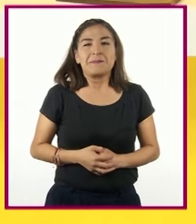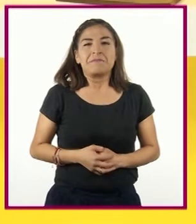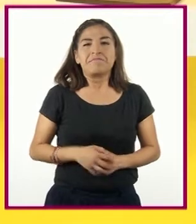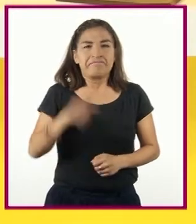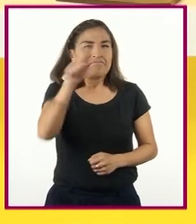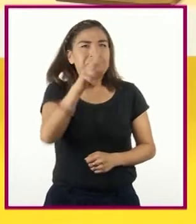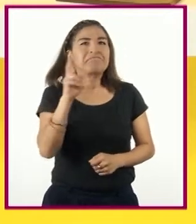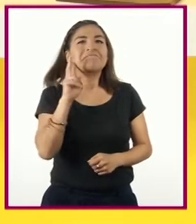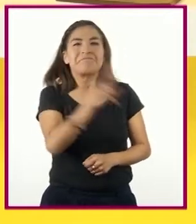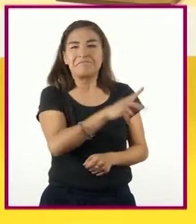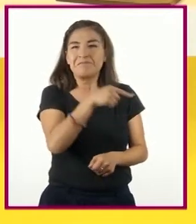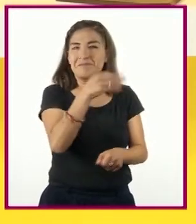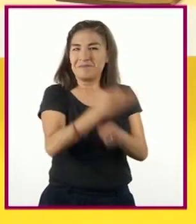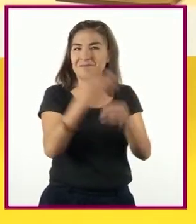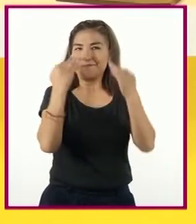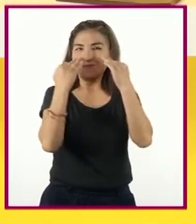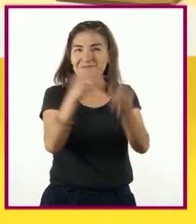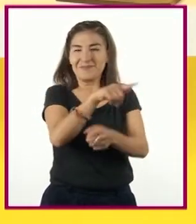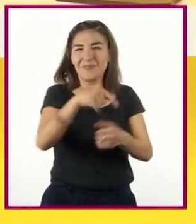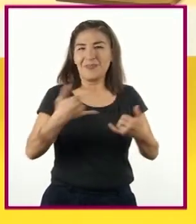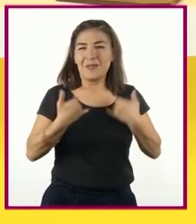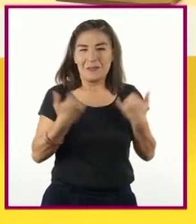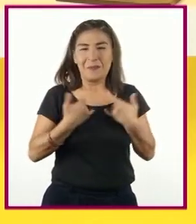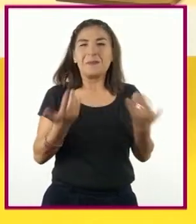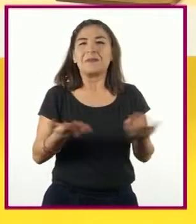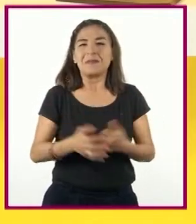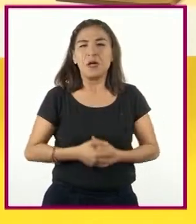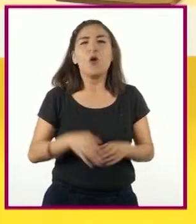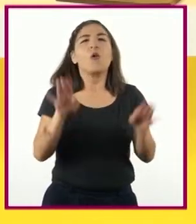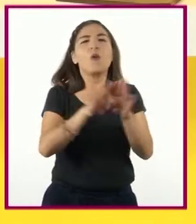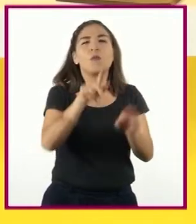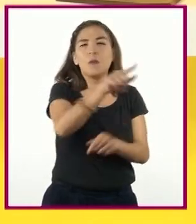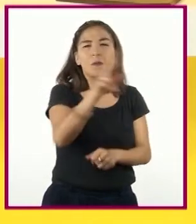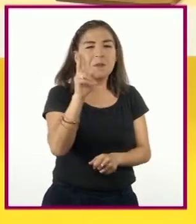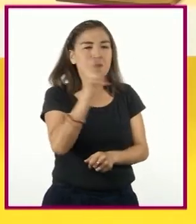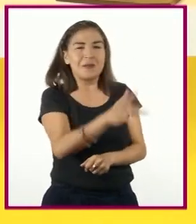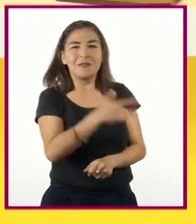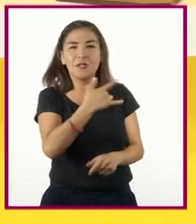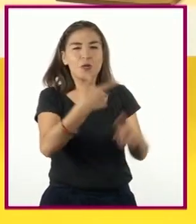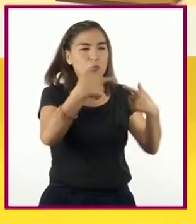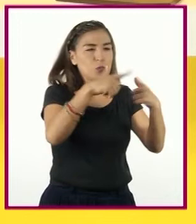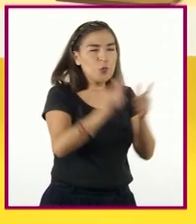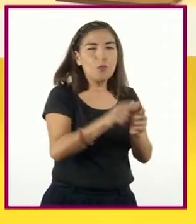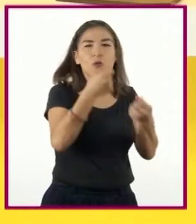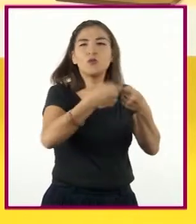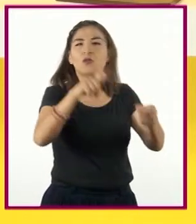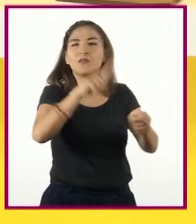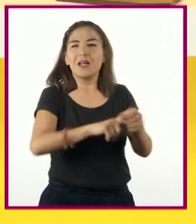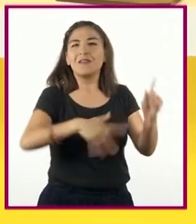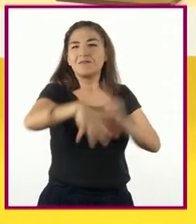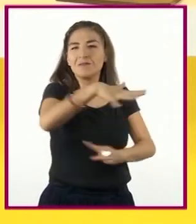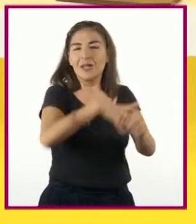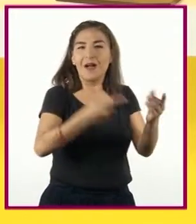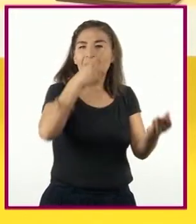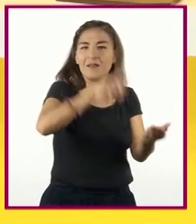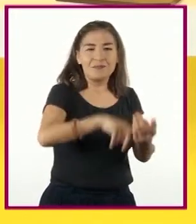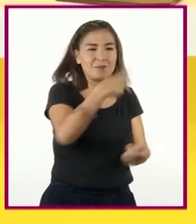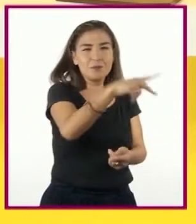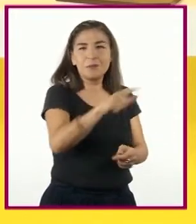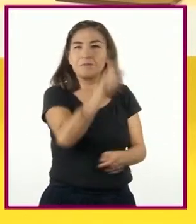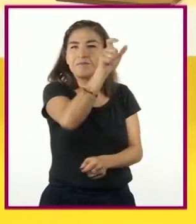les parecieron estos testimonios? ¿De qué manera influyen los distintos grupos sociales que le rodean en su